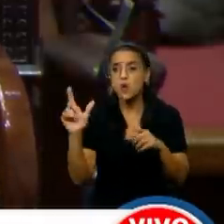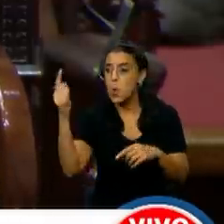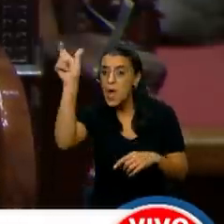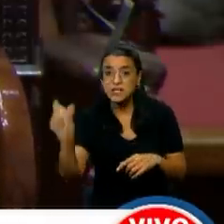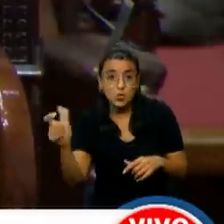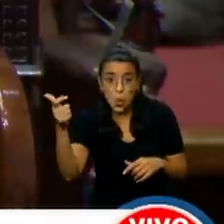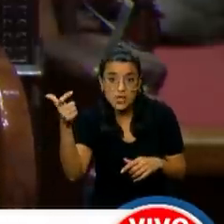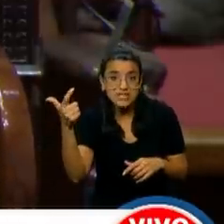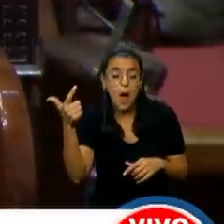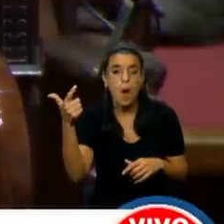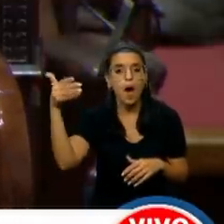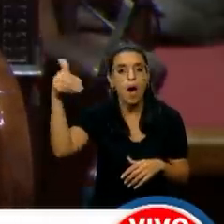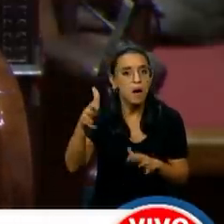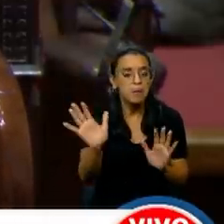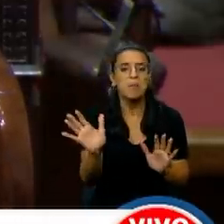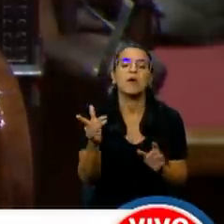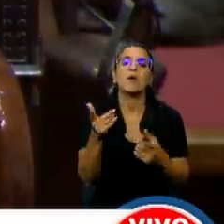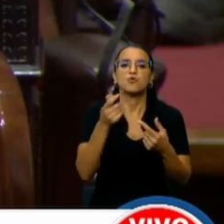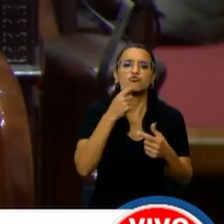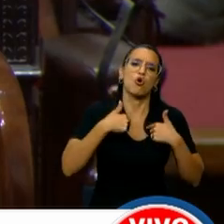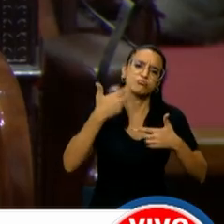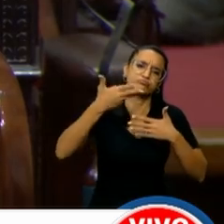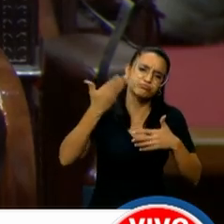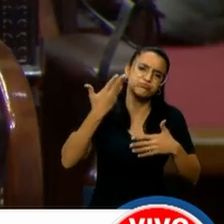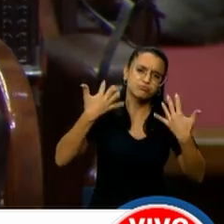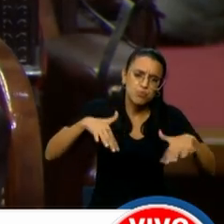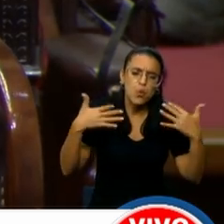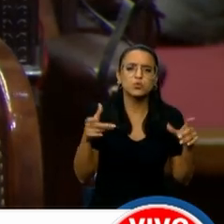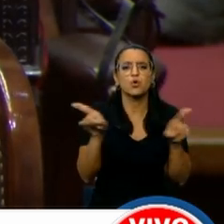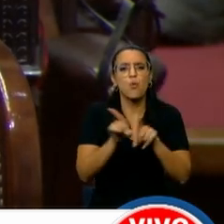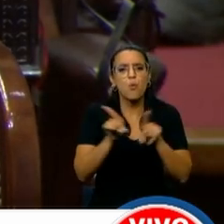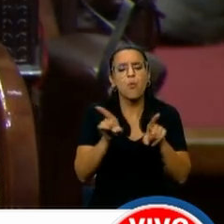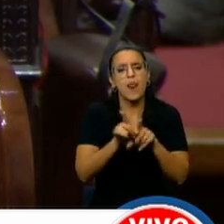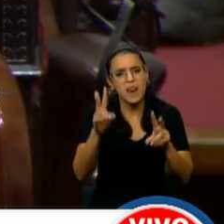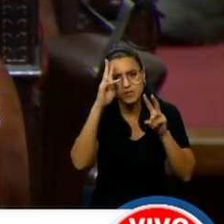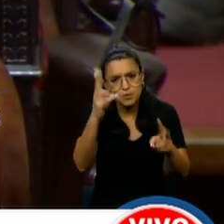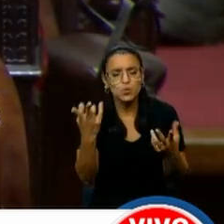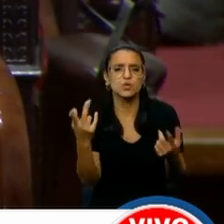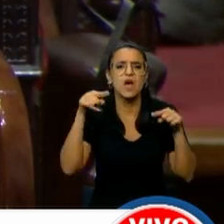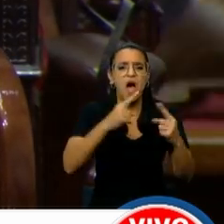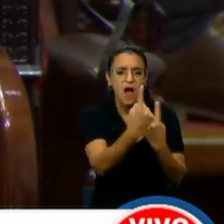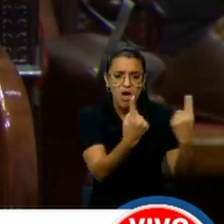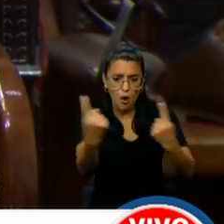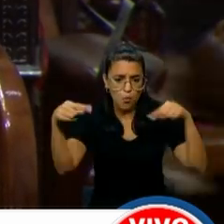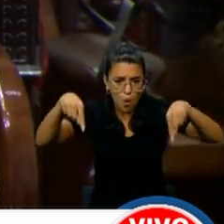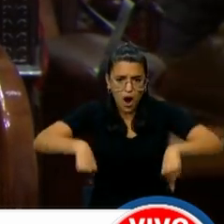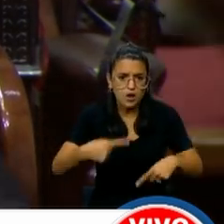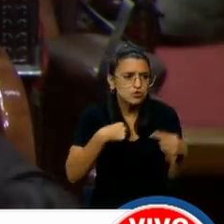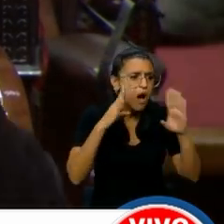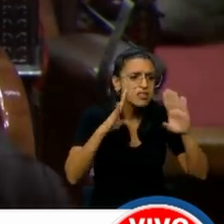esto hay que decirlo yo escuché muchos discursos como los he escuchado respetuosamente a cada uno de ustedes acá